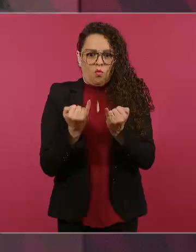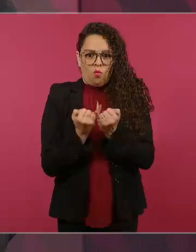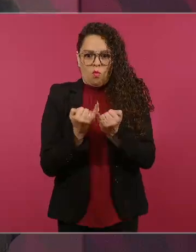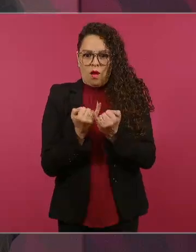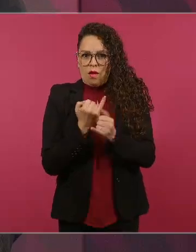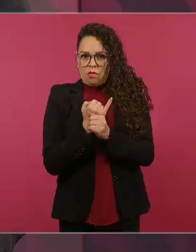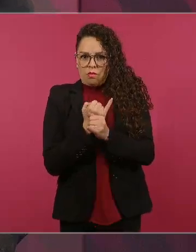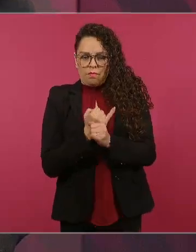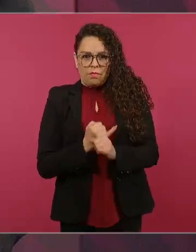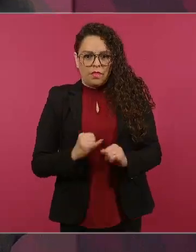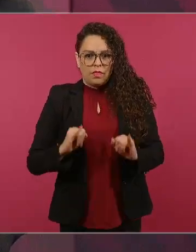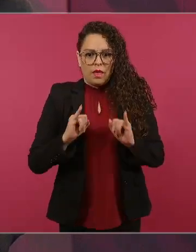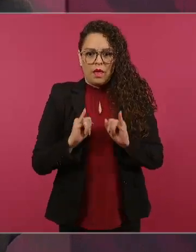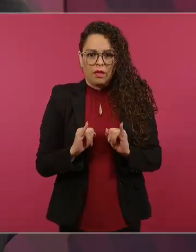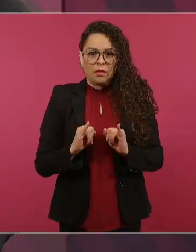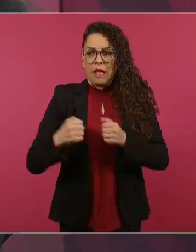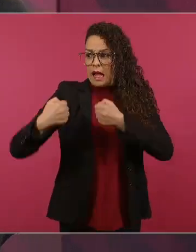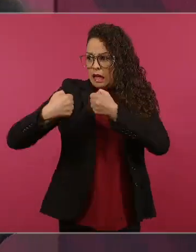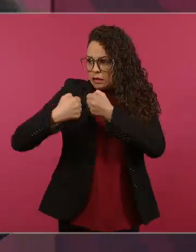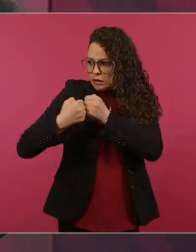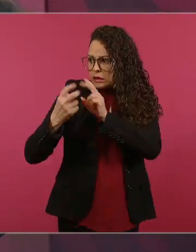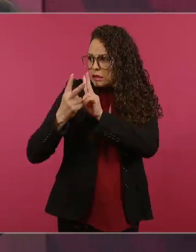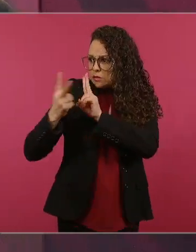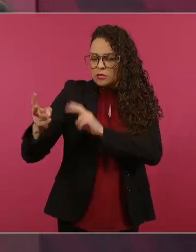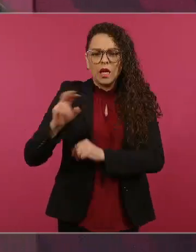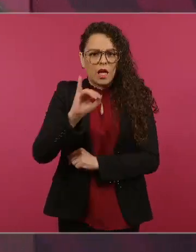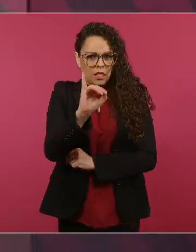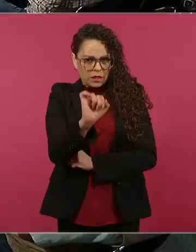países vecinos, hermanos,